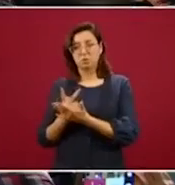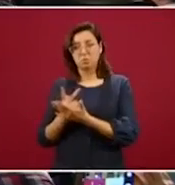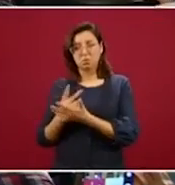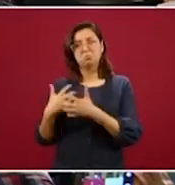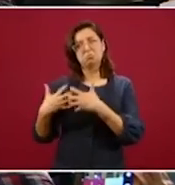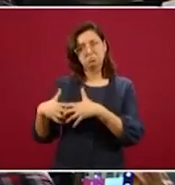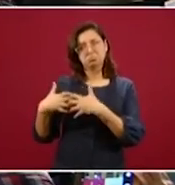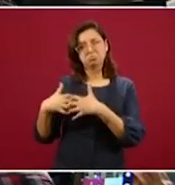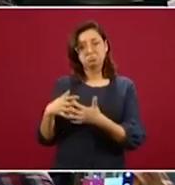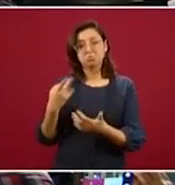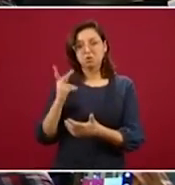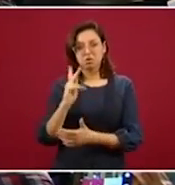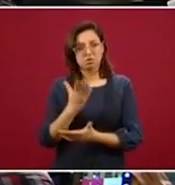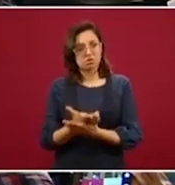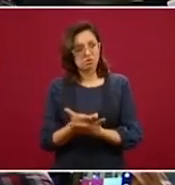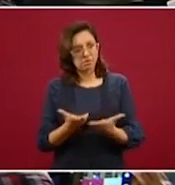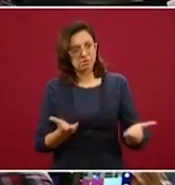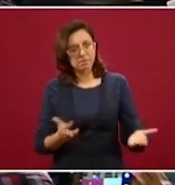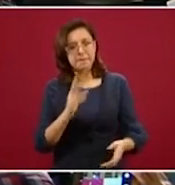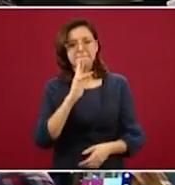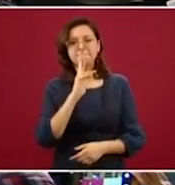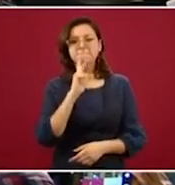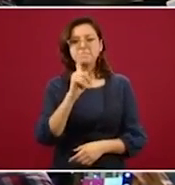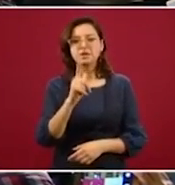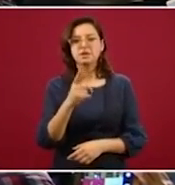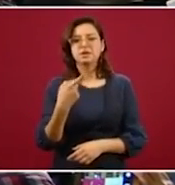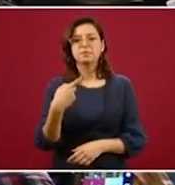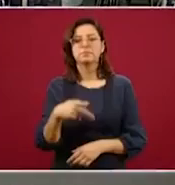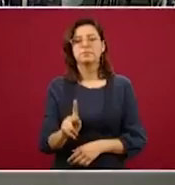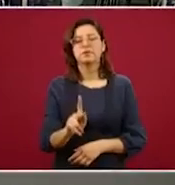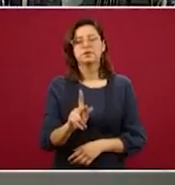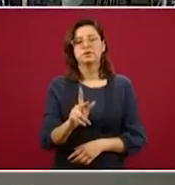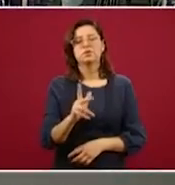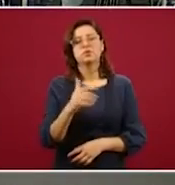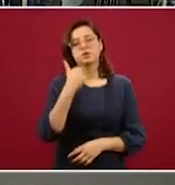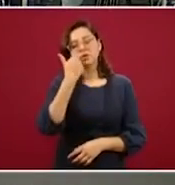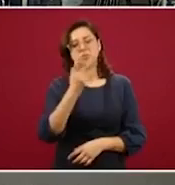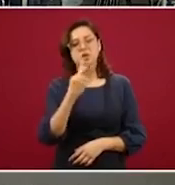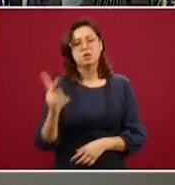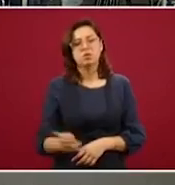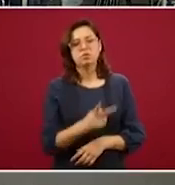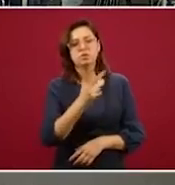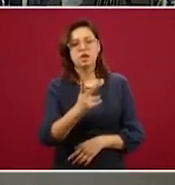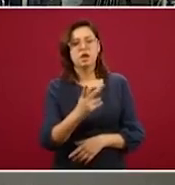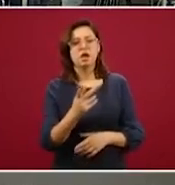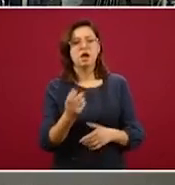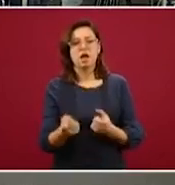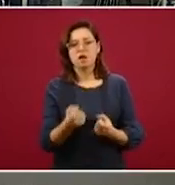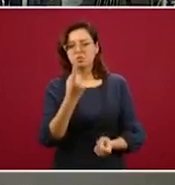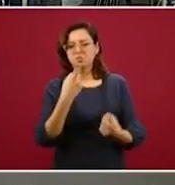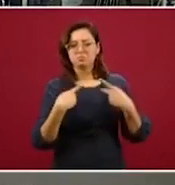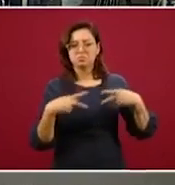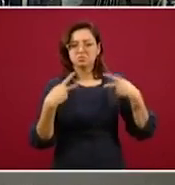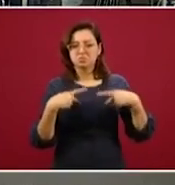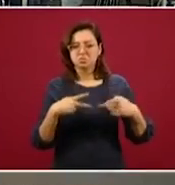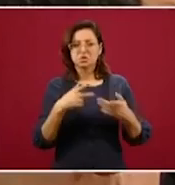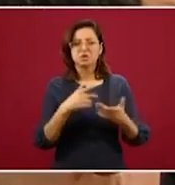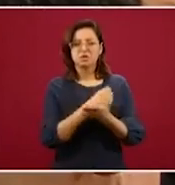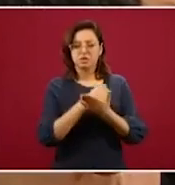Pero quisiera preguntarle qué tasa de morosidad tiene este proyecto,